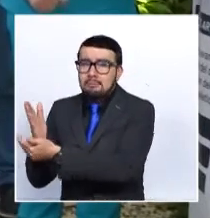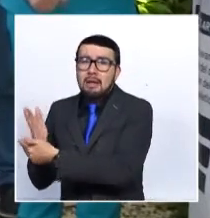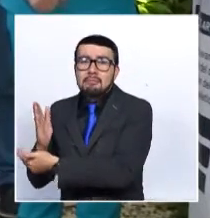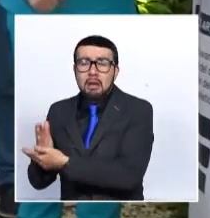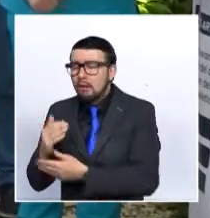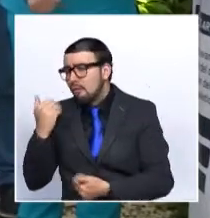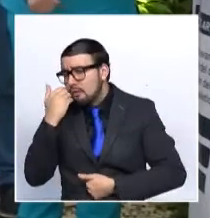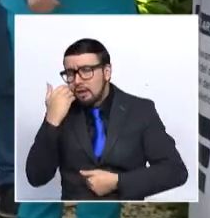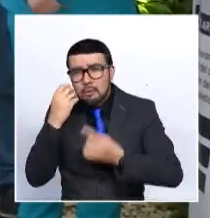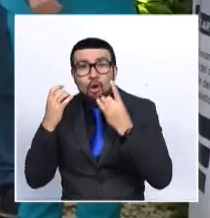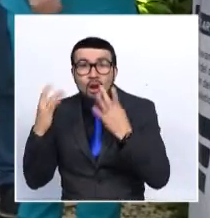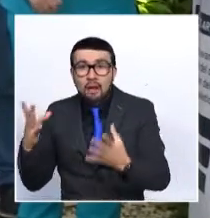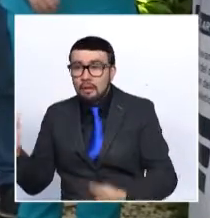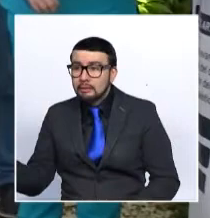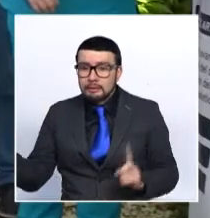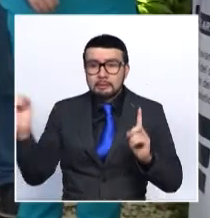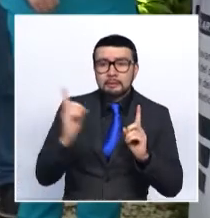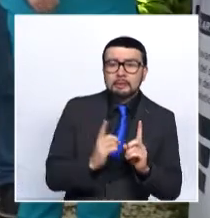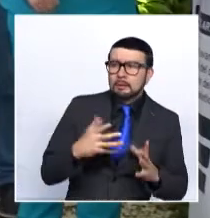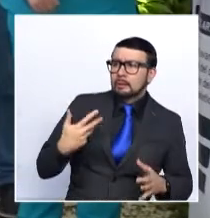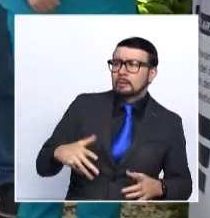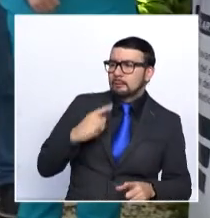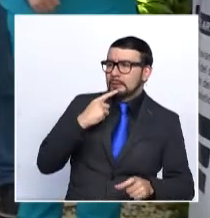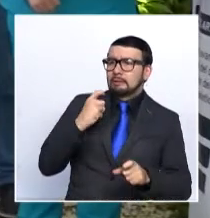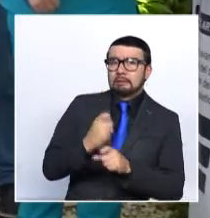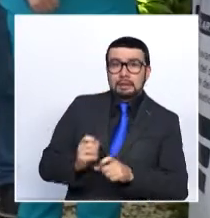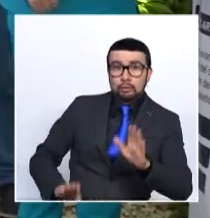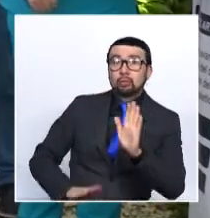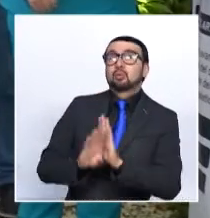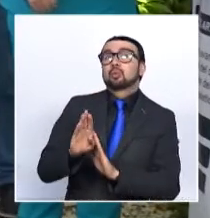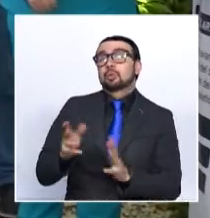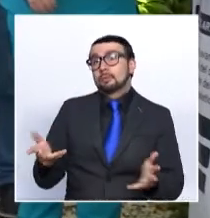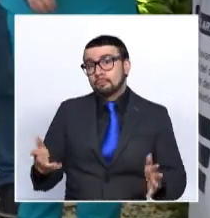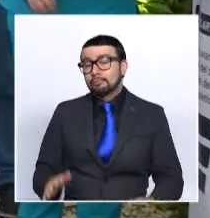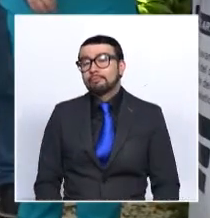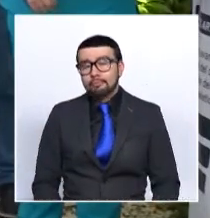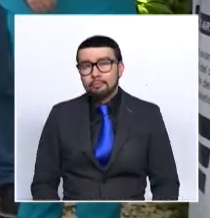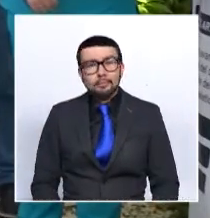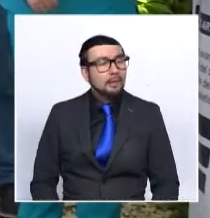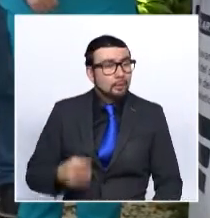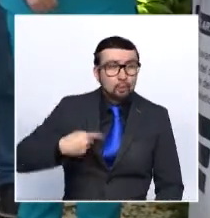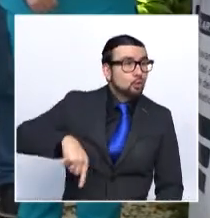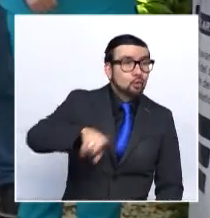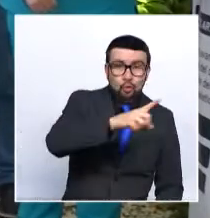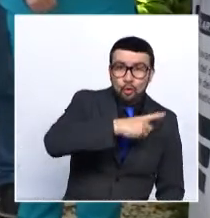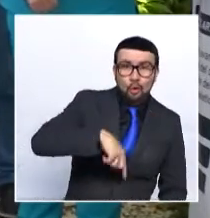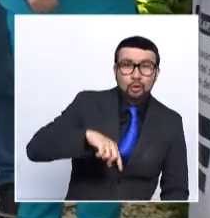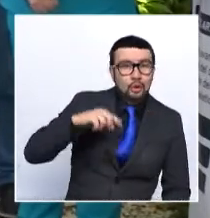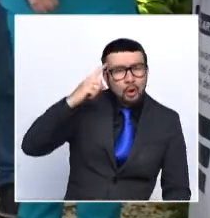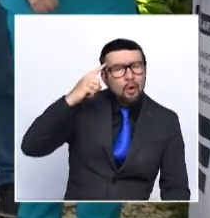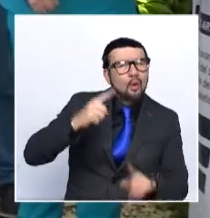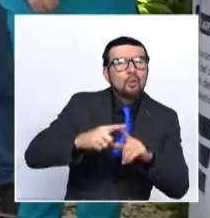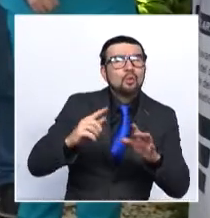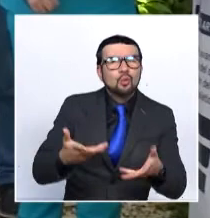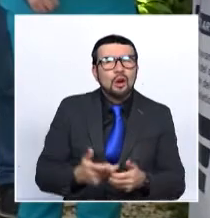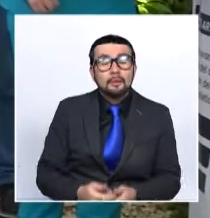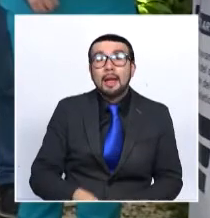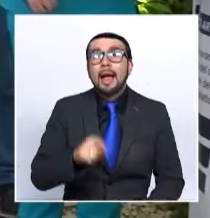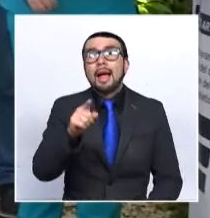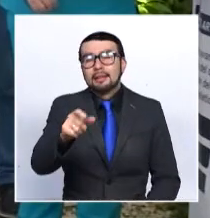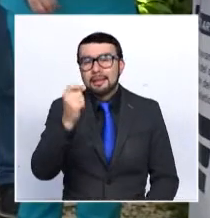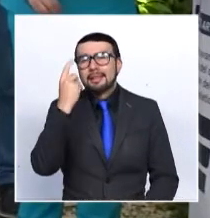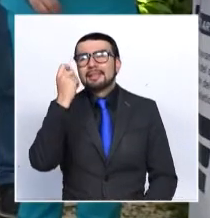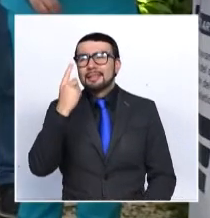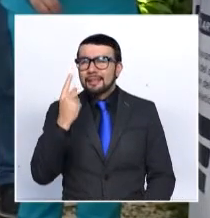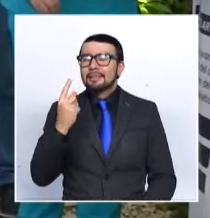la enfermedad ha avanzado y ha dejado estragos. La finalidad de todos nosotros es que ustedes entiendan el mensaje